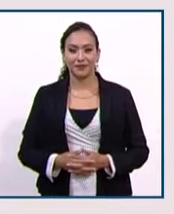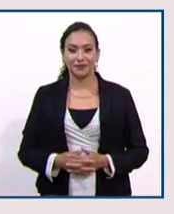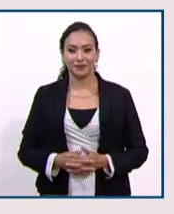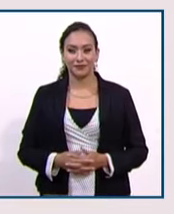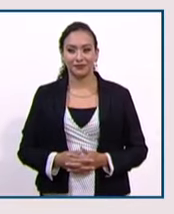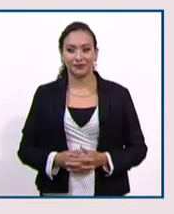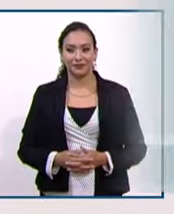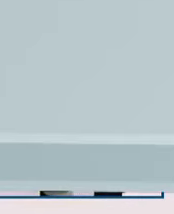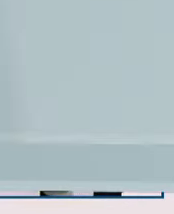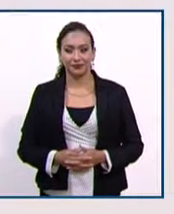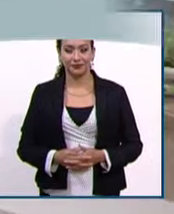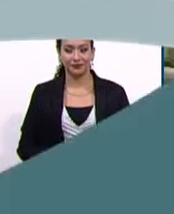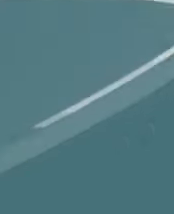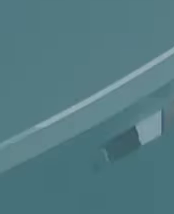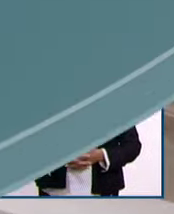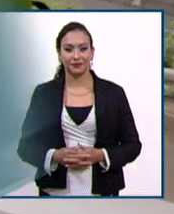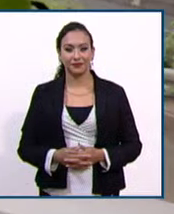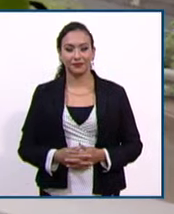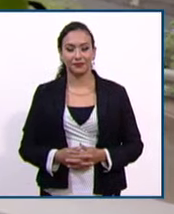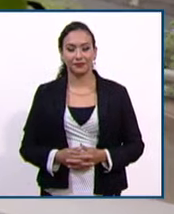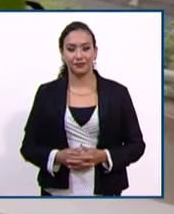González.